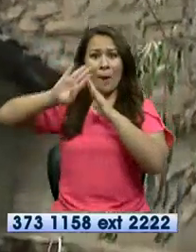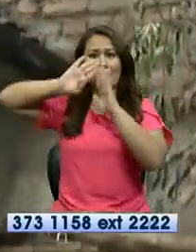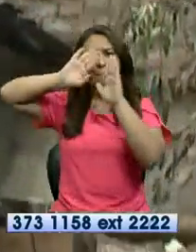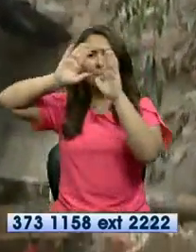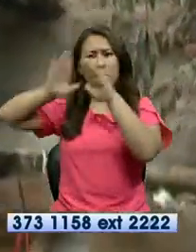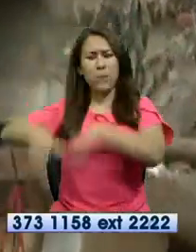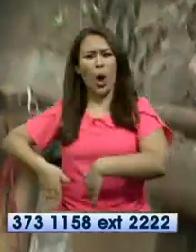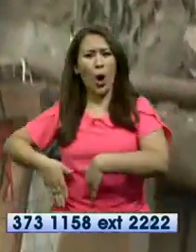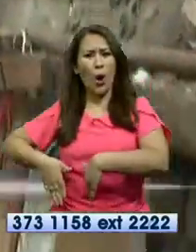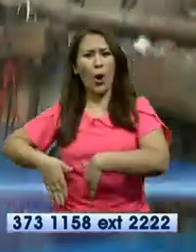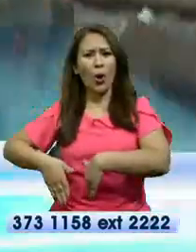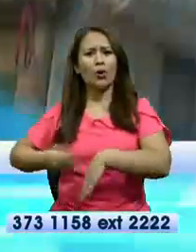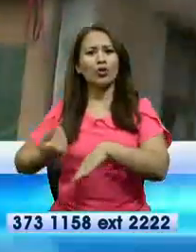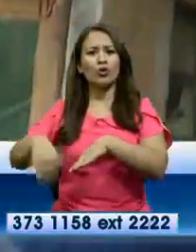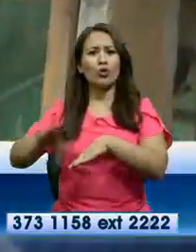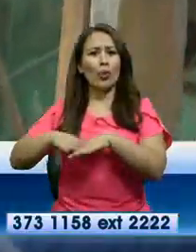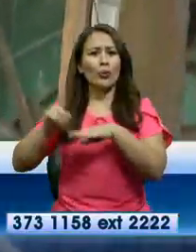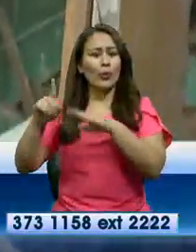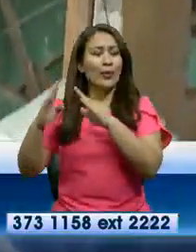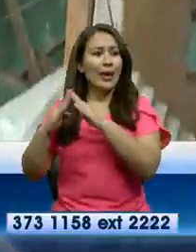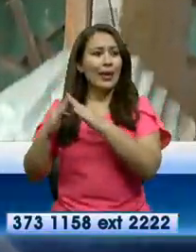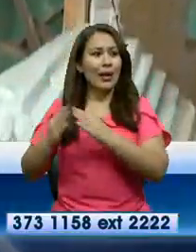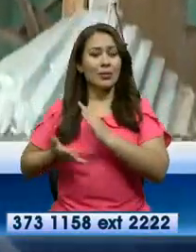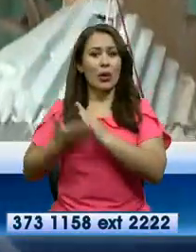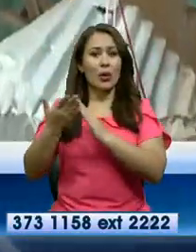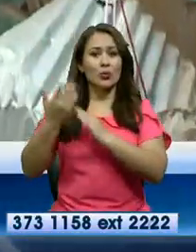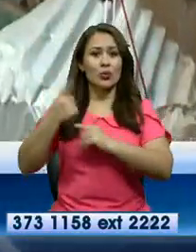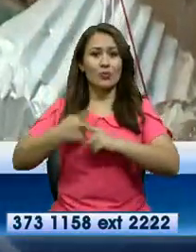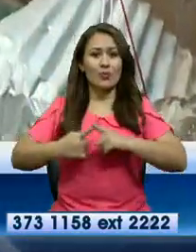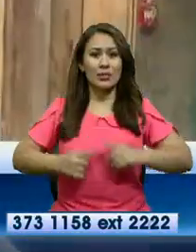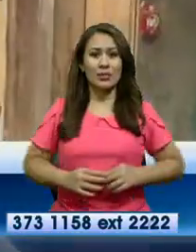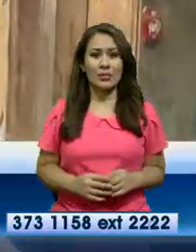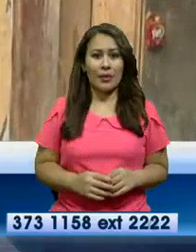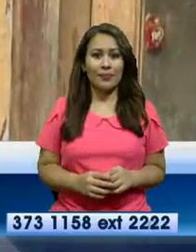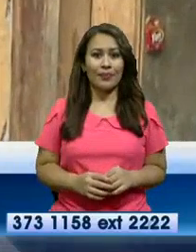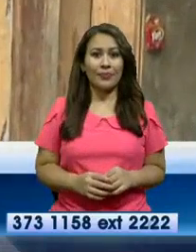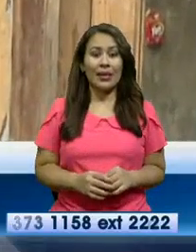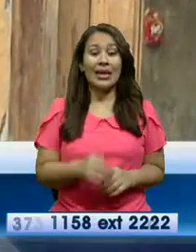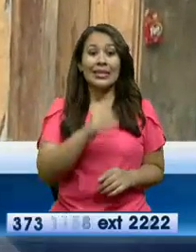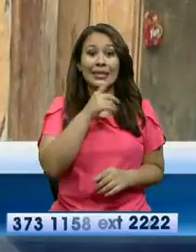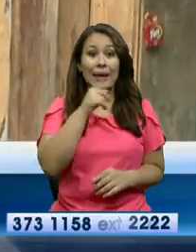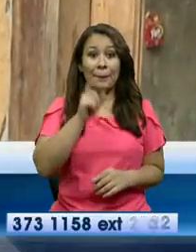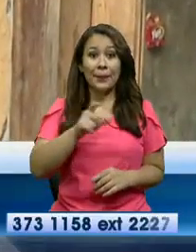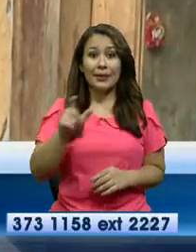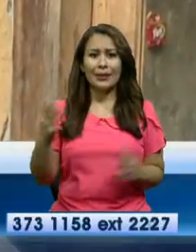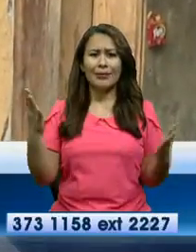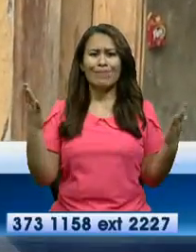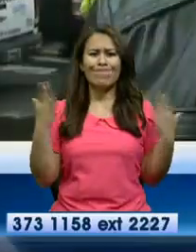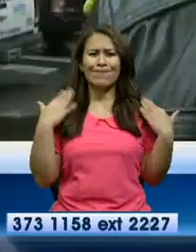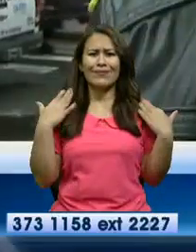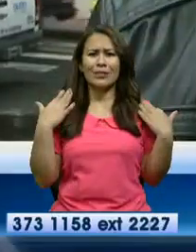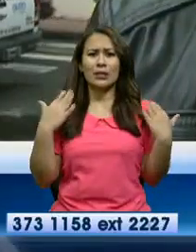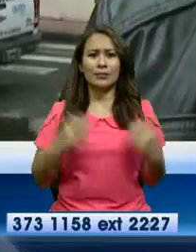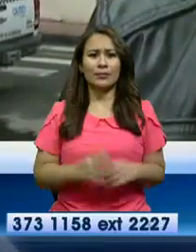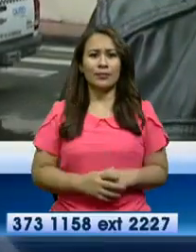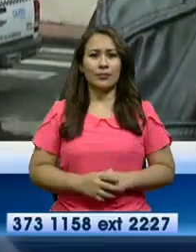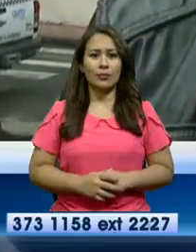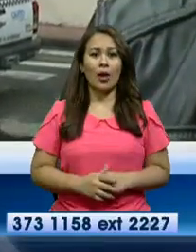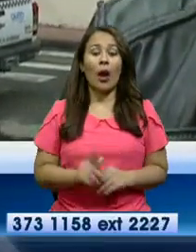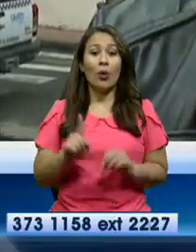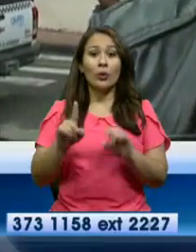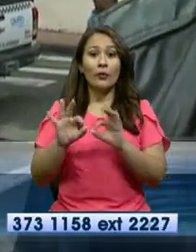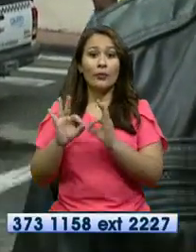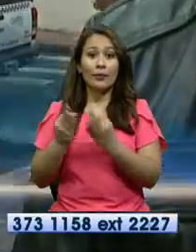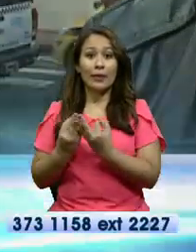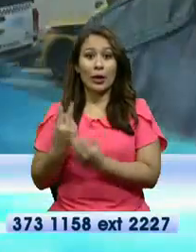casa patrimonial sobre una casa de construcción mixta, dejando personas atrapadas. Donde vivían un matrimonio